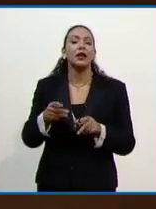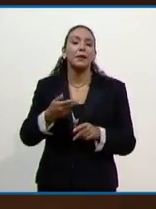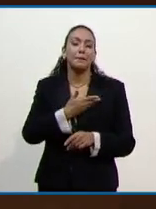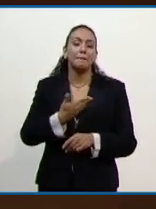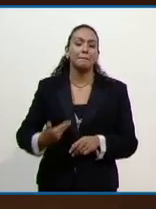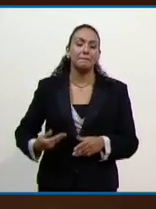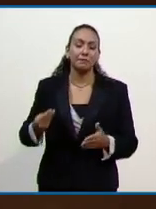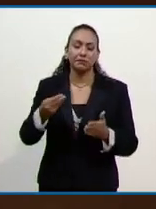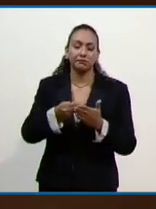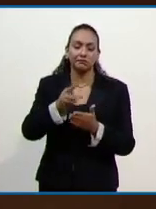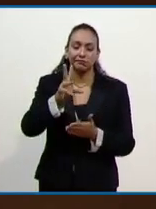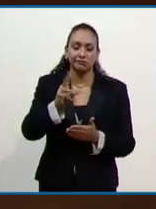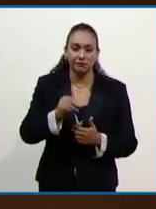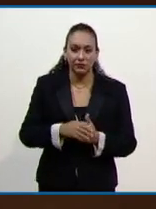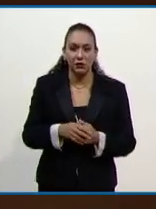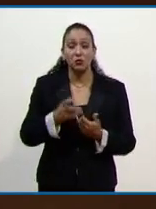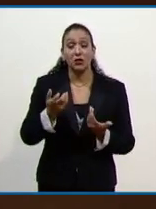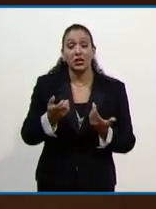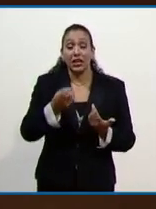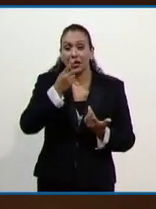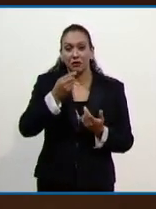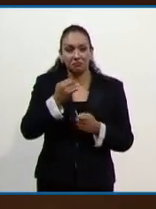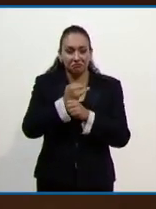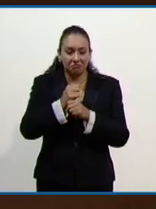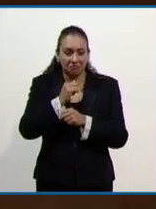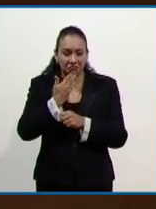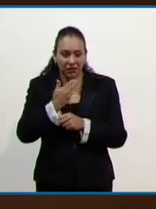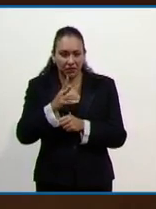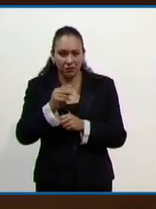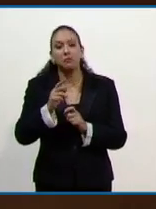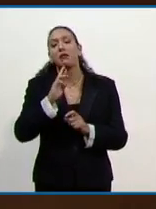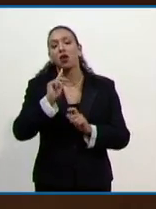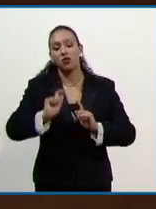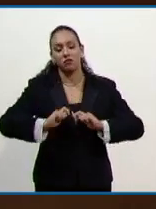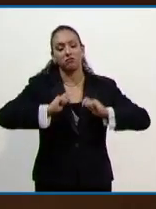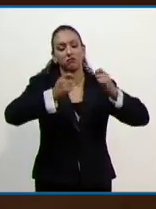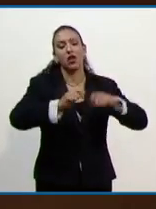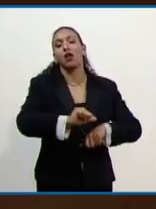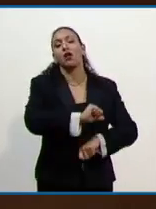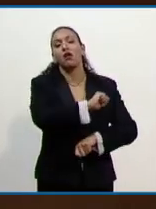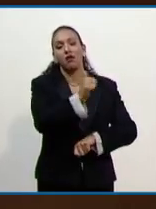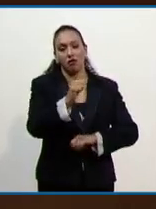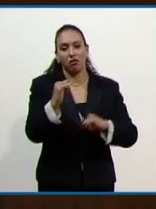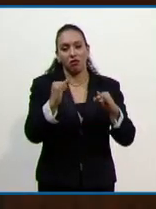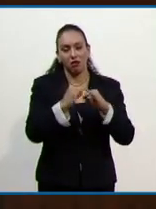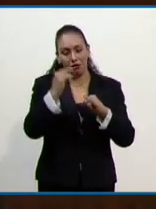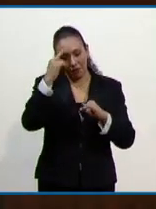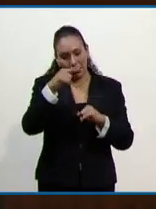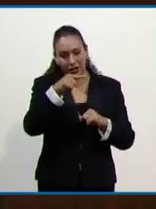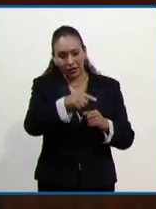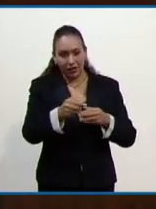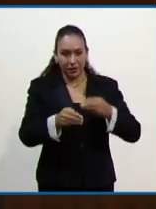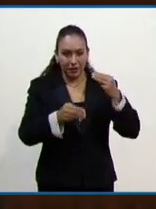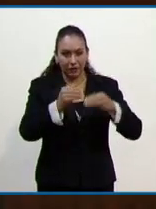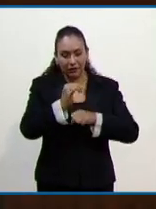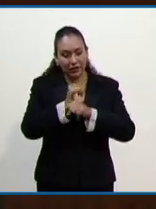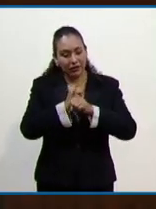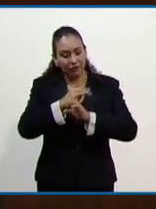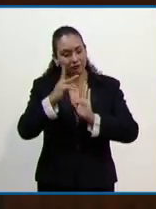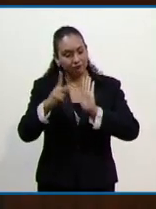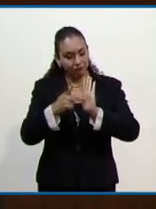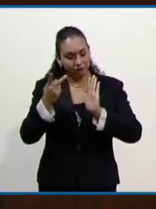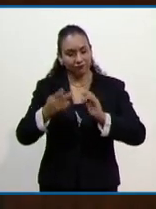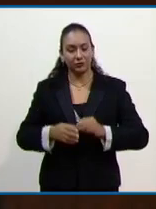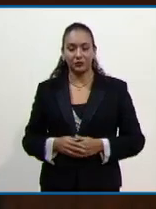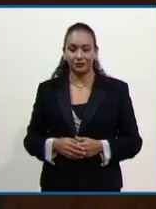el retorno de los asuntos a otra magistratura para realizar un nuevo análisis. Para el canal del Poder Judicial